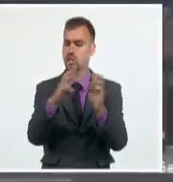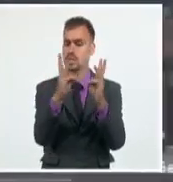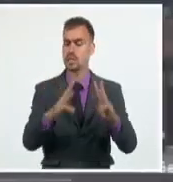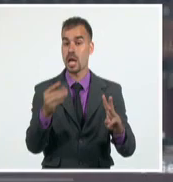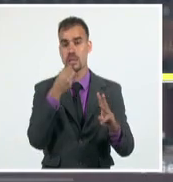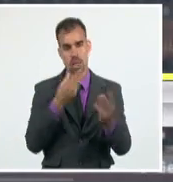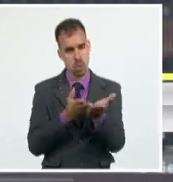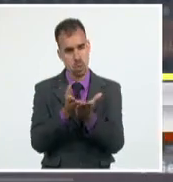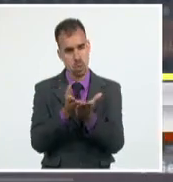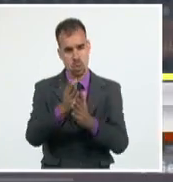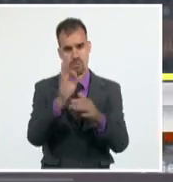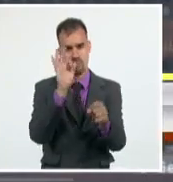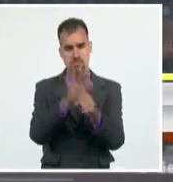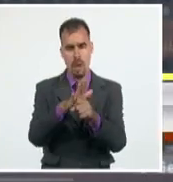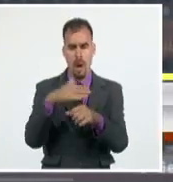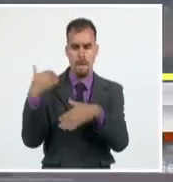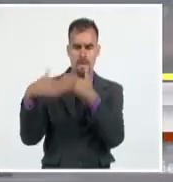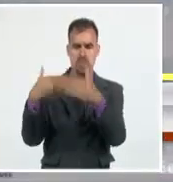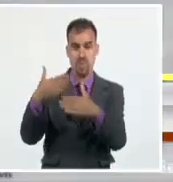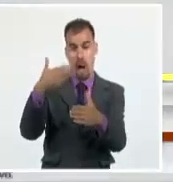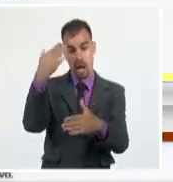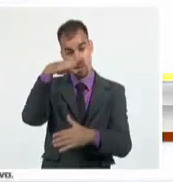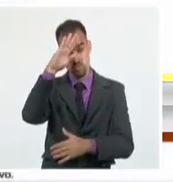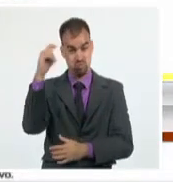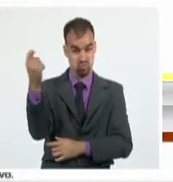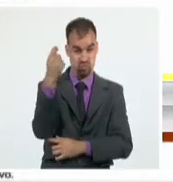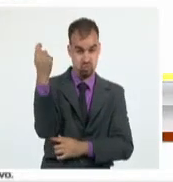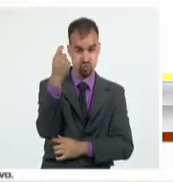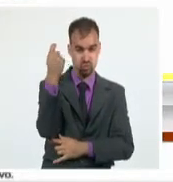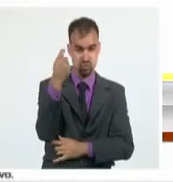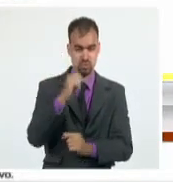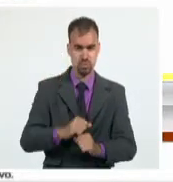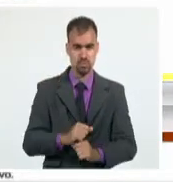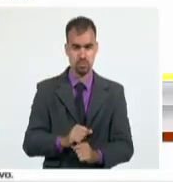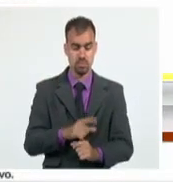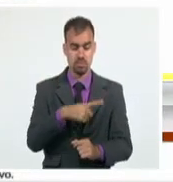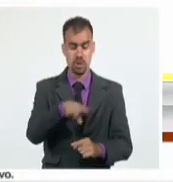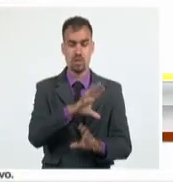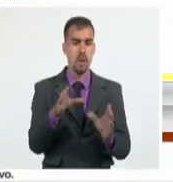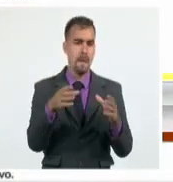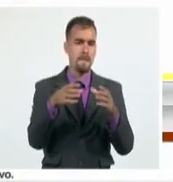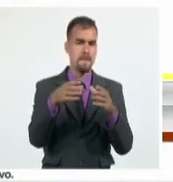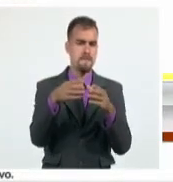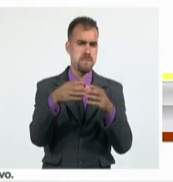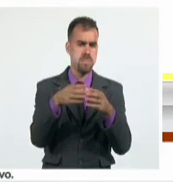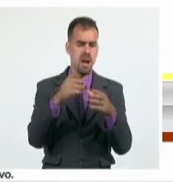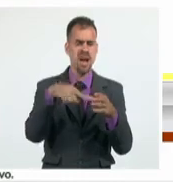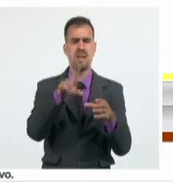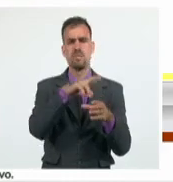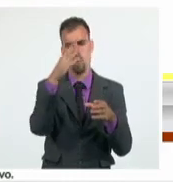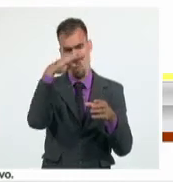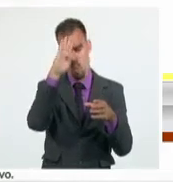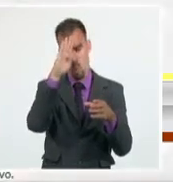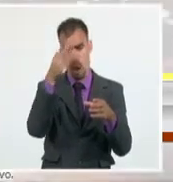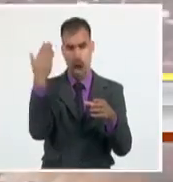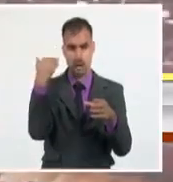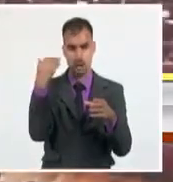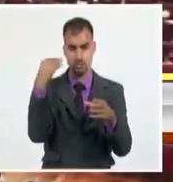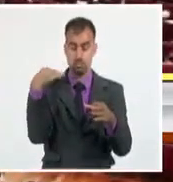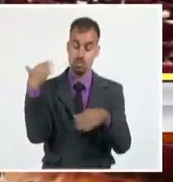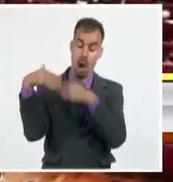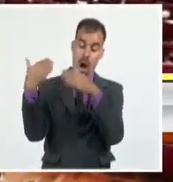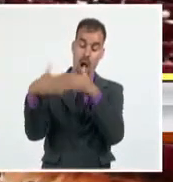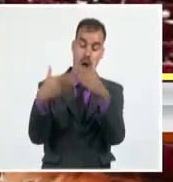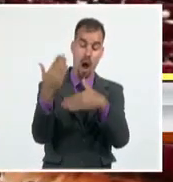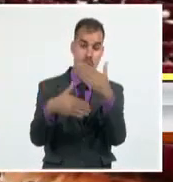proceso iniciado en la manigua cubana, fraguado en las filas del Partido Revolucionario Cubano y materializado a lo largo y